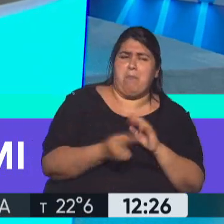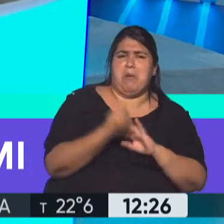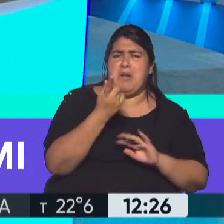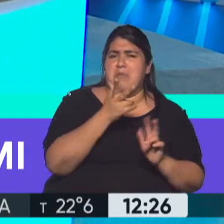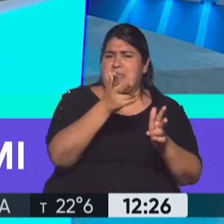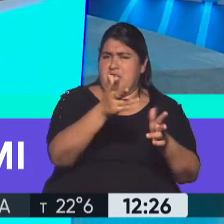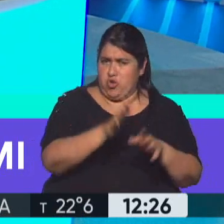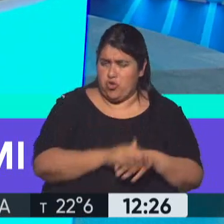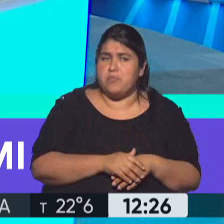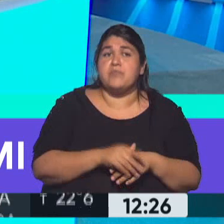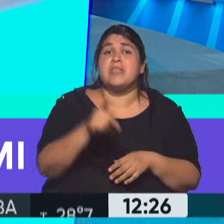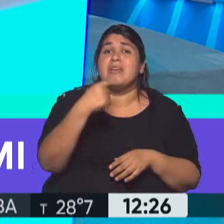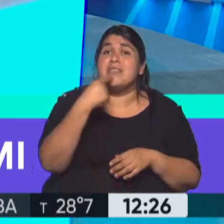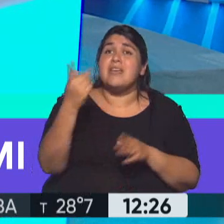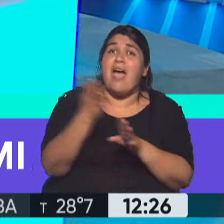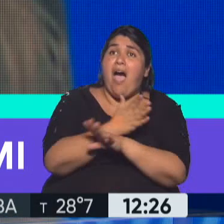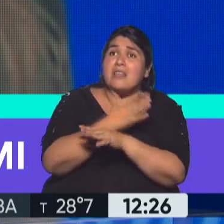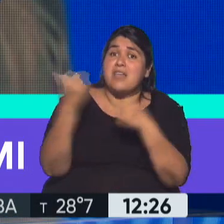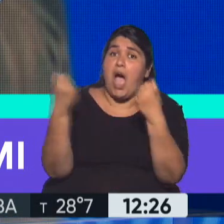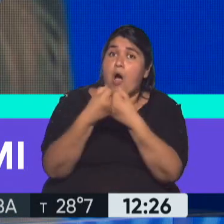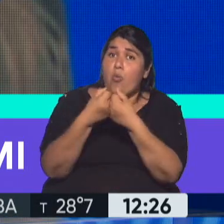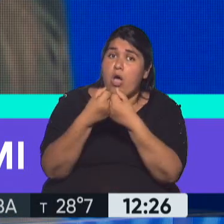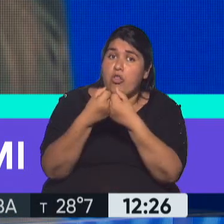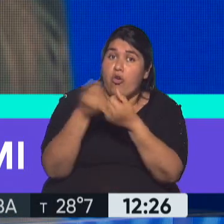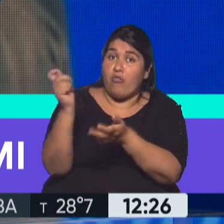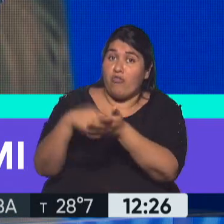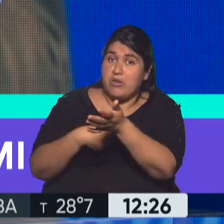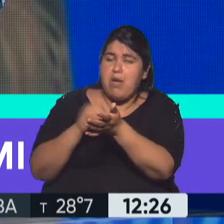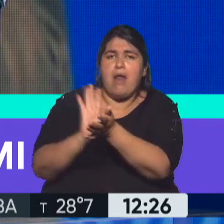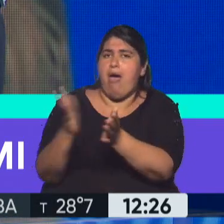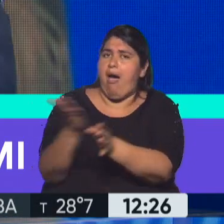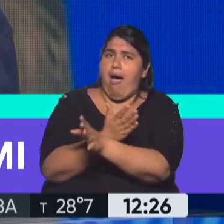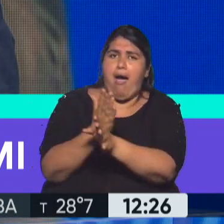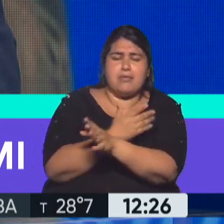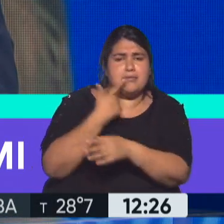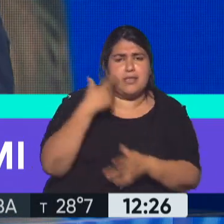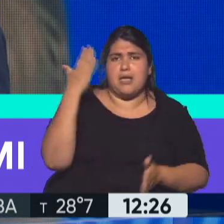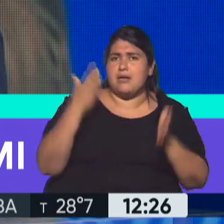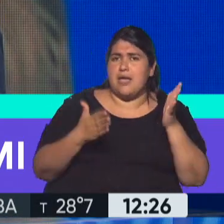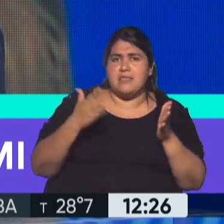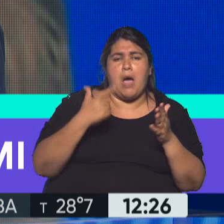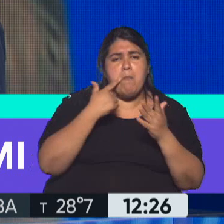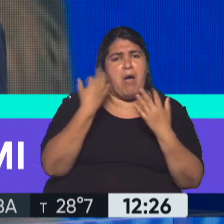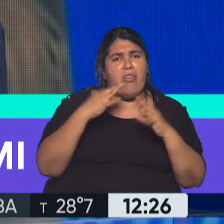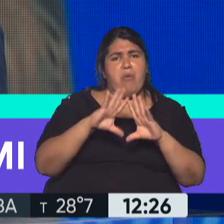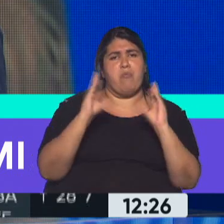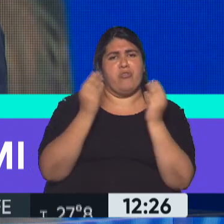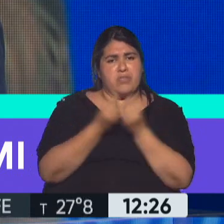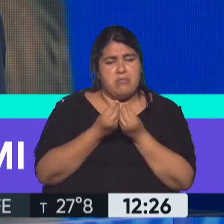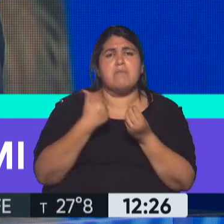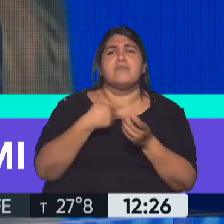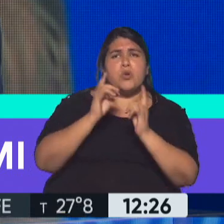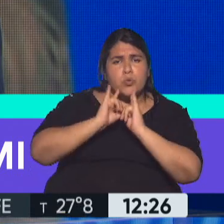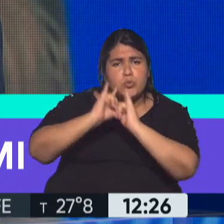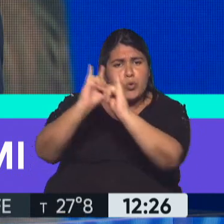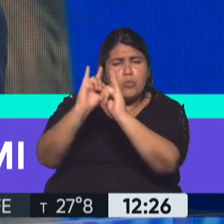Nación, dijo, antes de firmar el nuevo acuerdo, tenemos que cerrar una etapa, y en esto le hemos pedido al Fondo Monetario que haga su propio análisis,